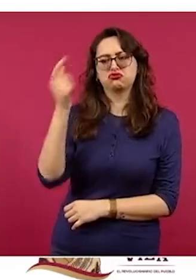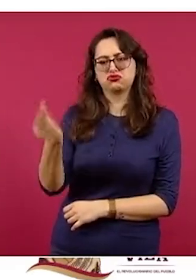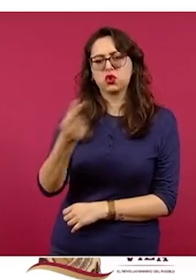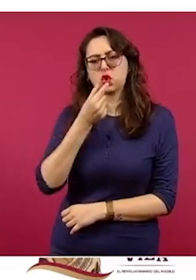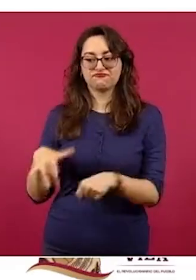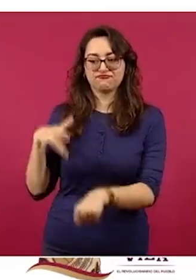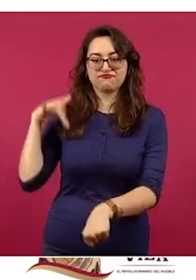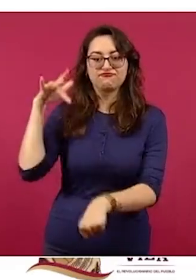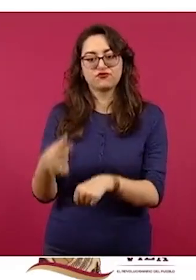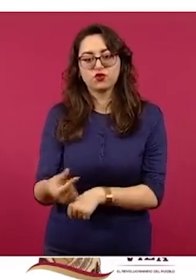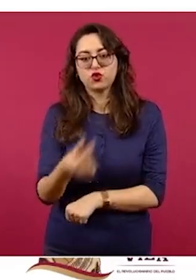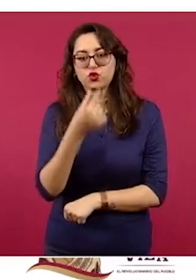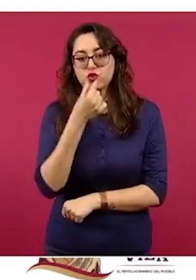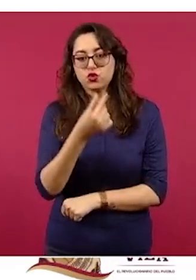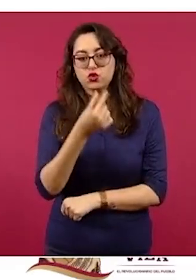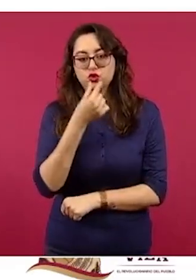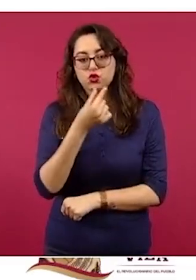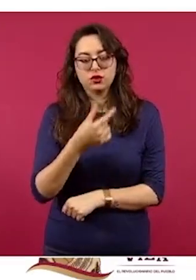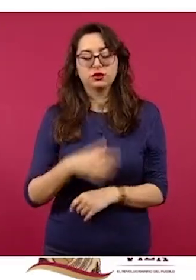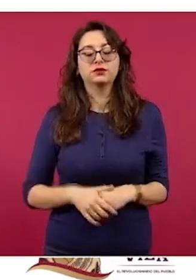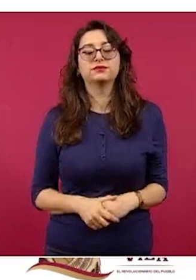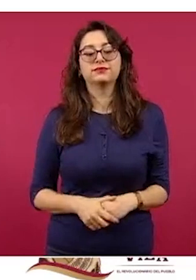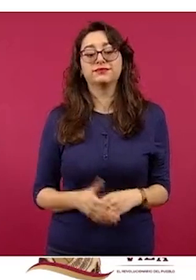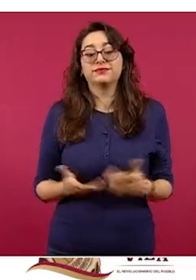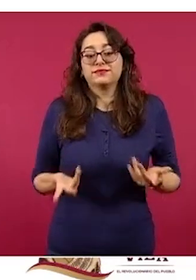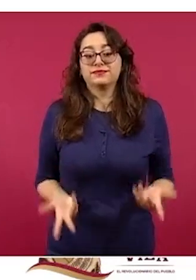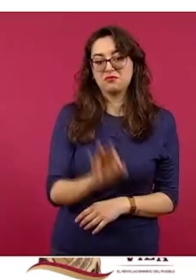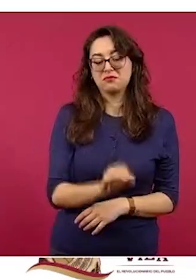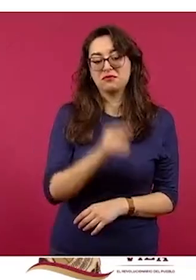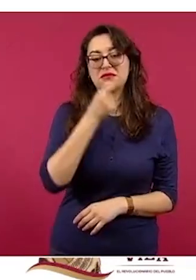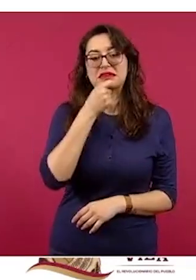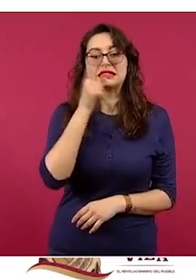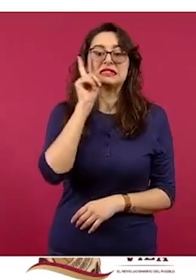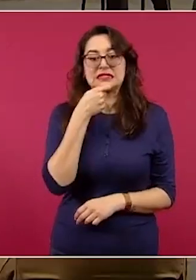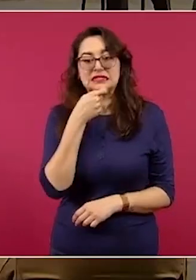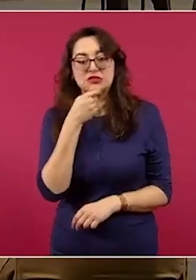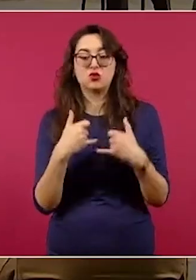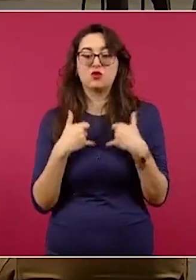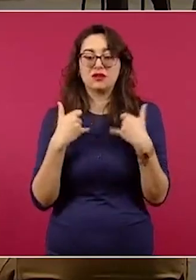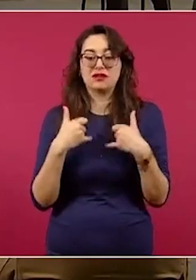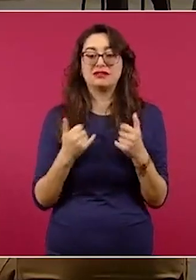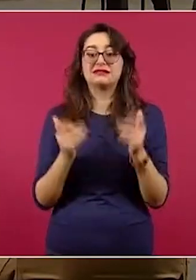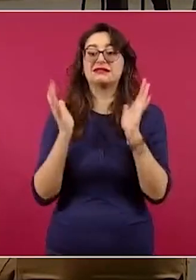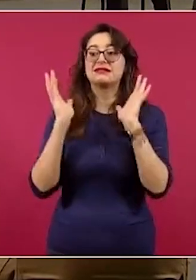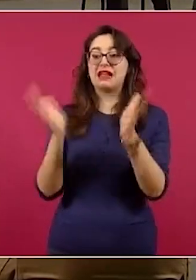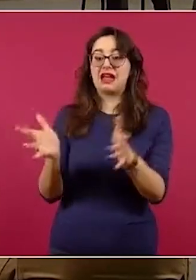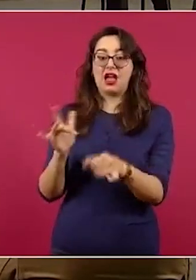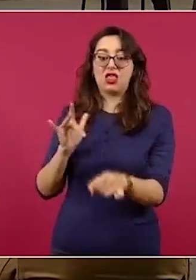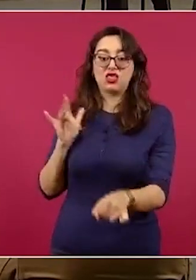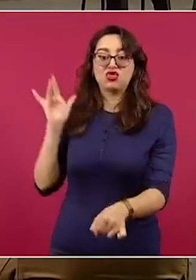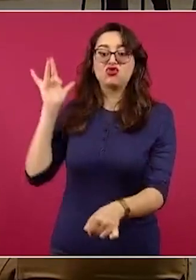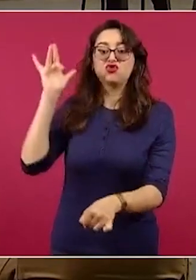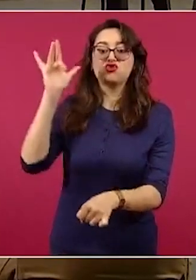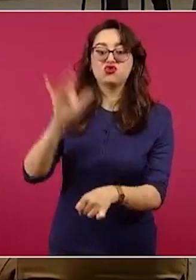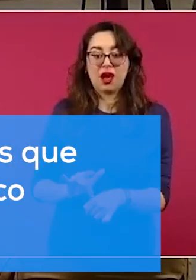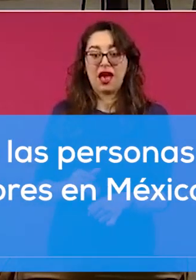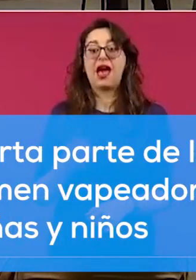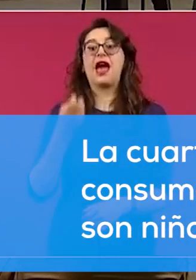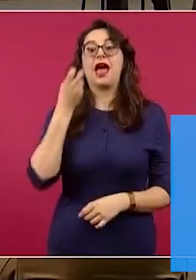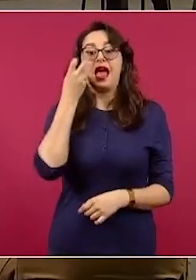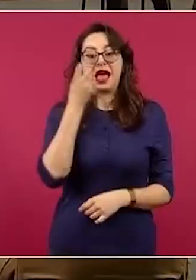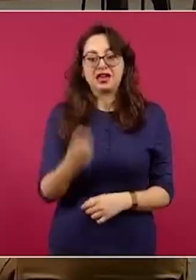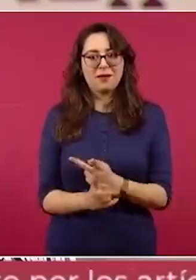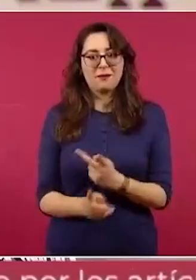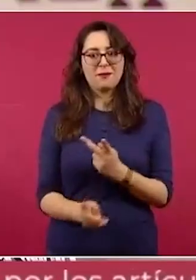personas consumen. Casi la cuarta parte son niñas y niños. Este es el espacio que quiere ocupar la industria tabacalera